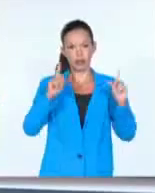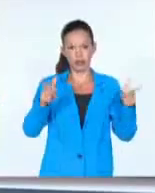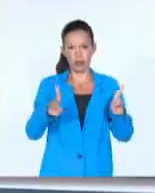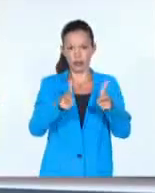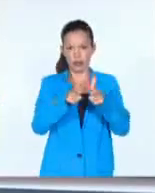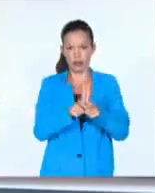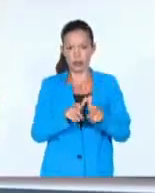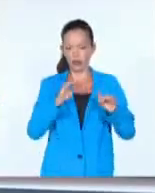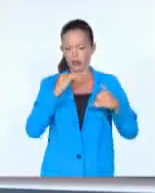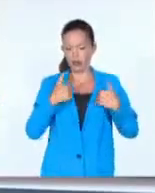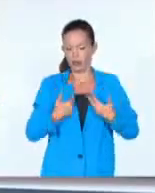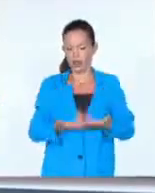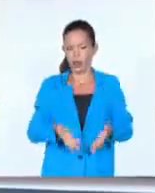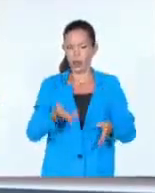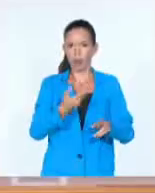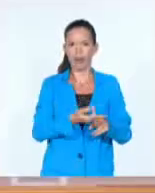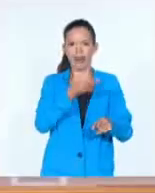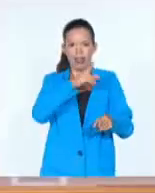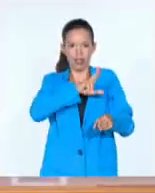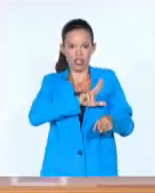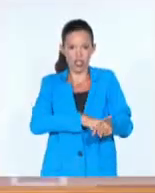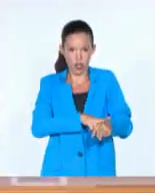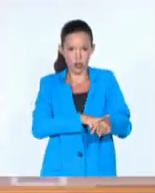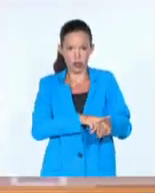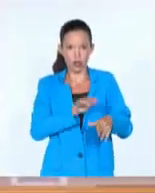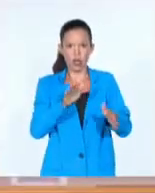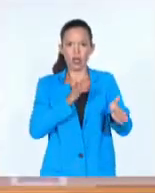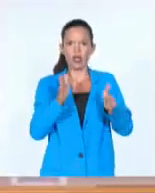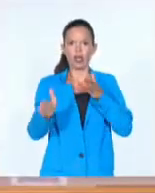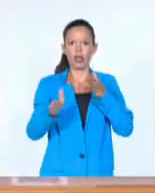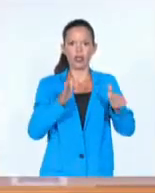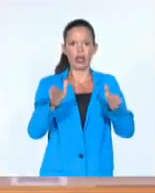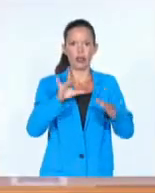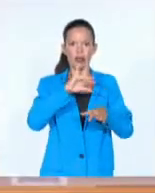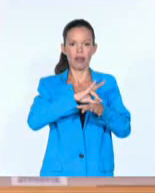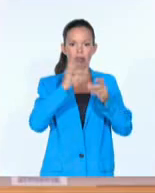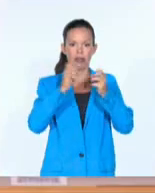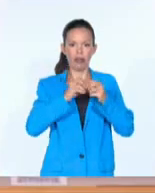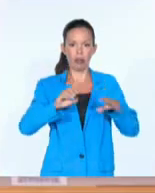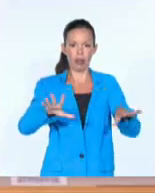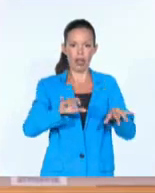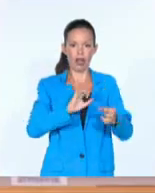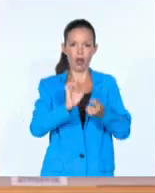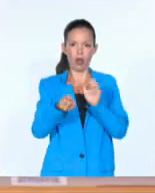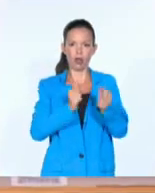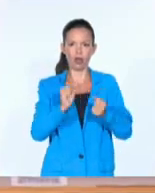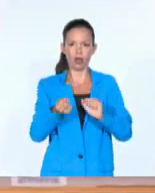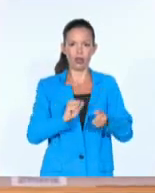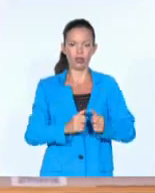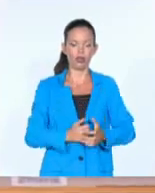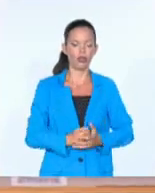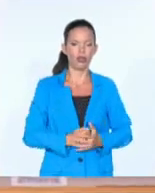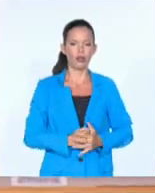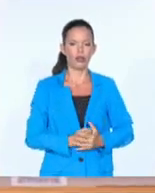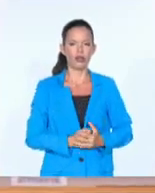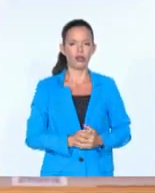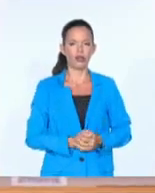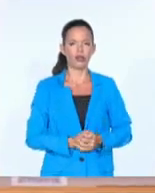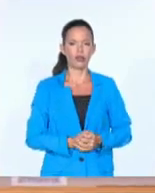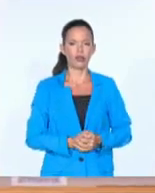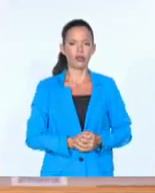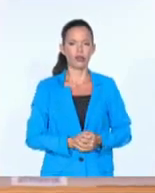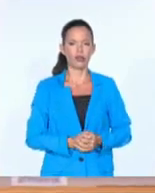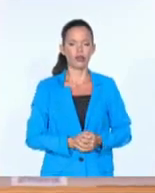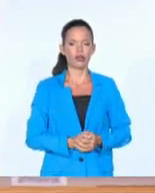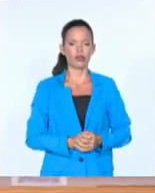pandemias escuchemos sus palabras le concedo ahora la palabra a